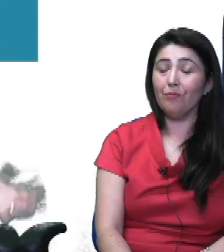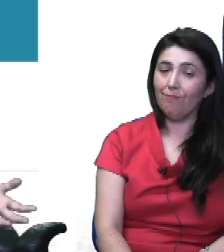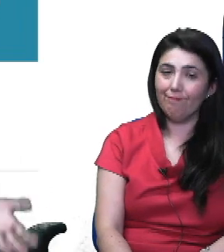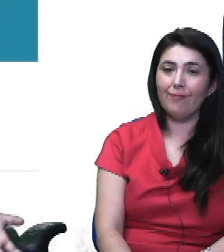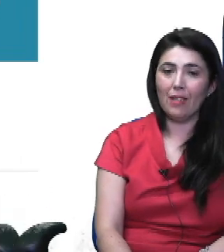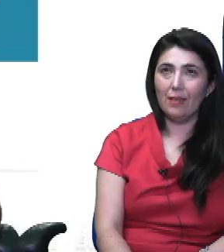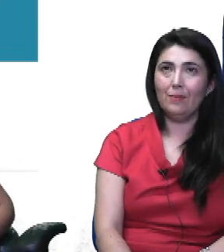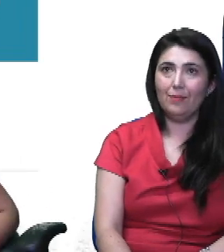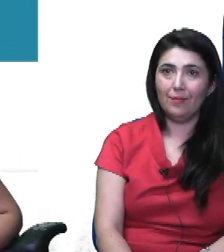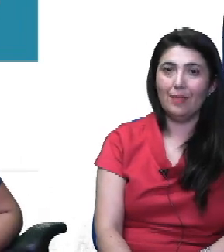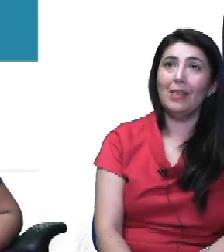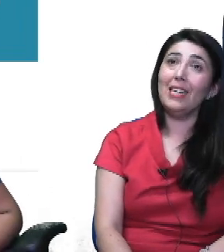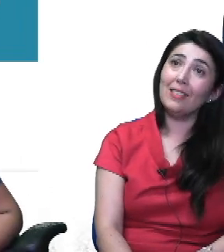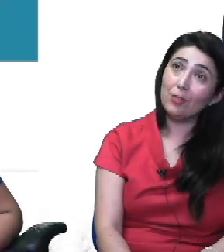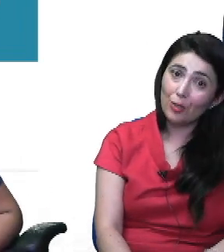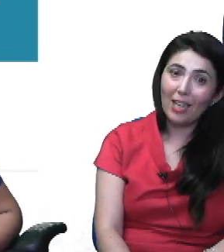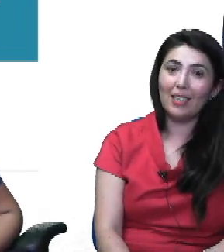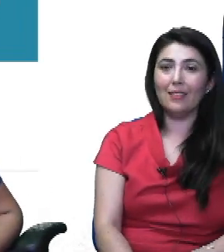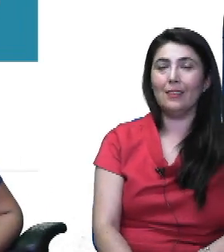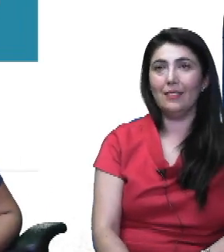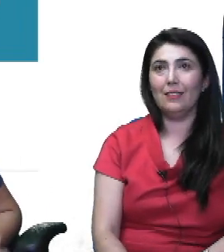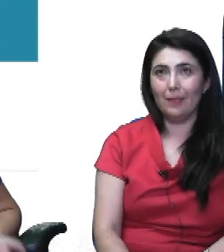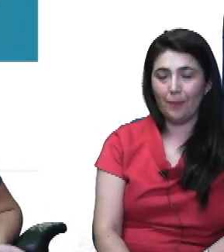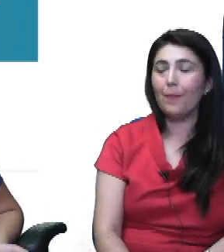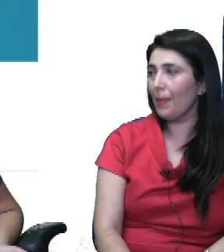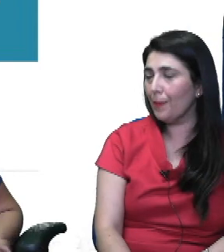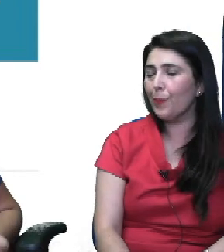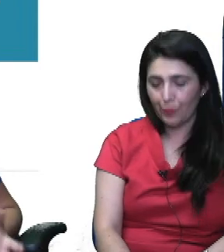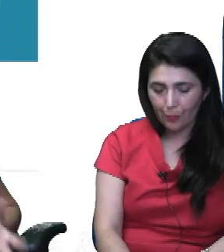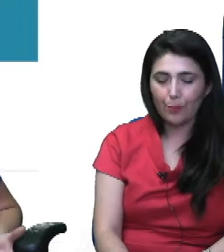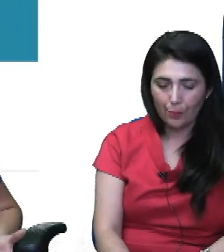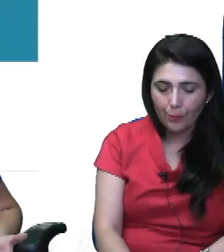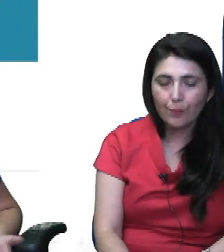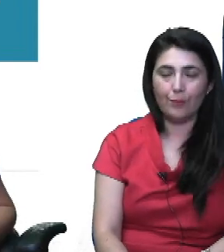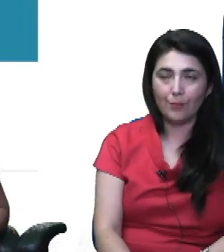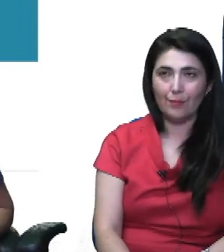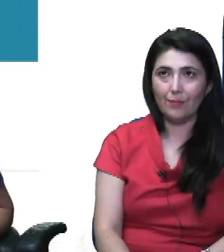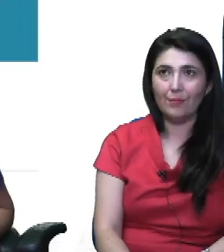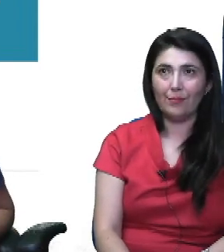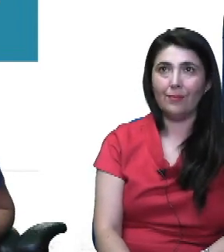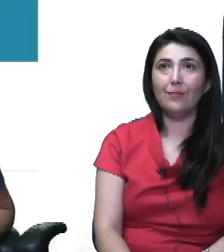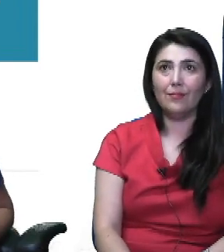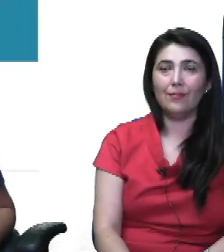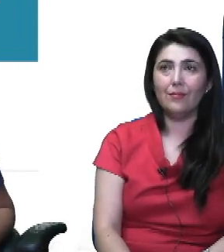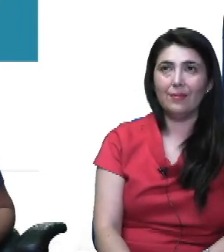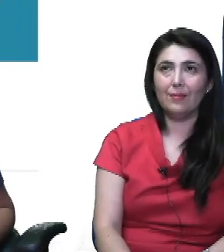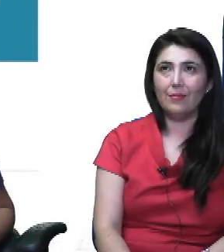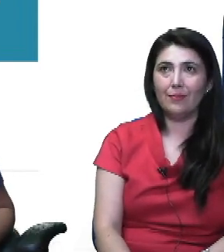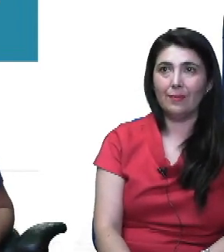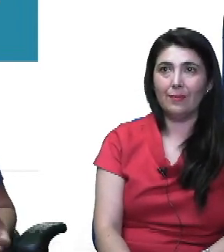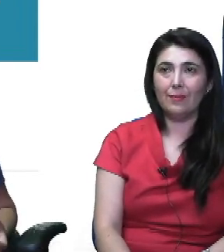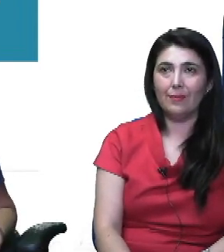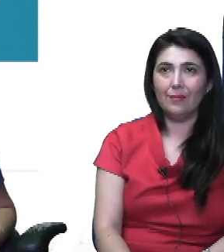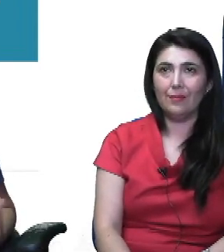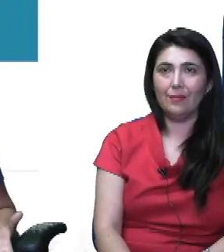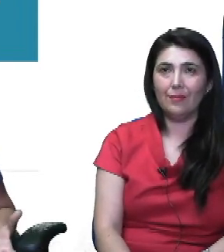que van a estar también entonces respondiendo. Dirigentes sociales. Y también, ¿cierto?, a nivel barrial también pueden estar presentes respondedores